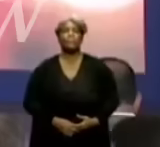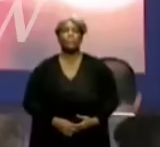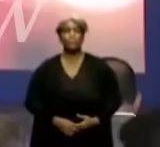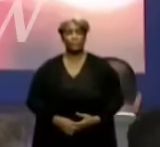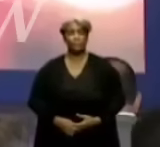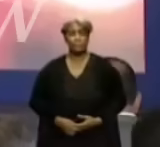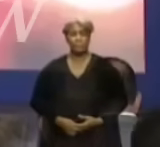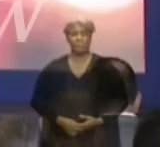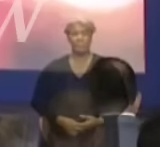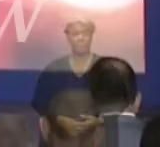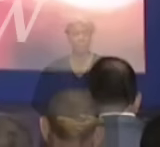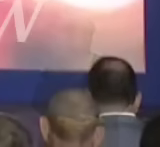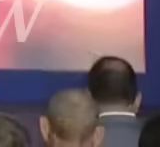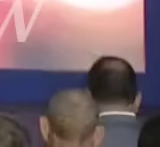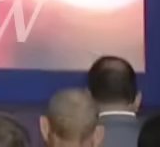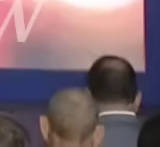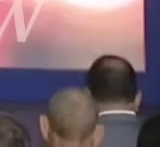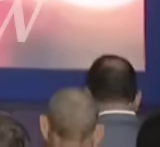Tolentino.